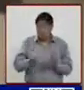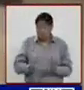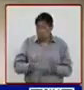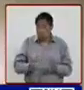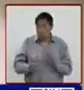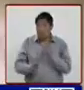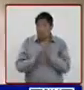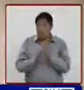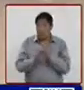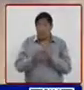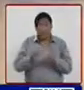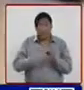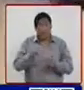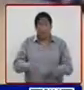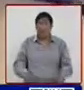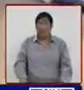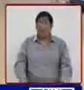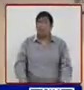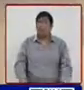motorizado.